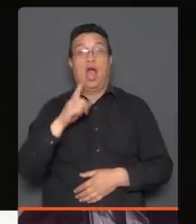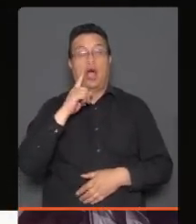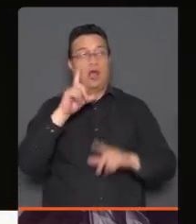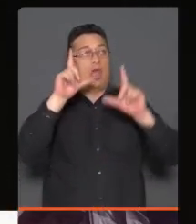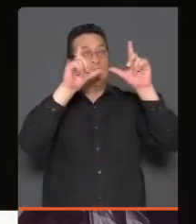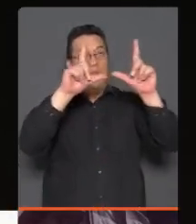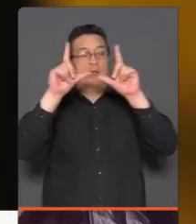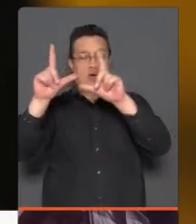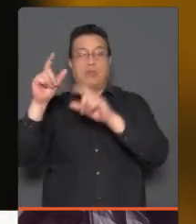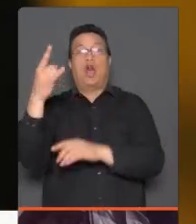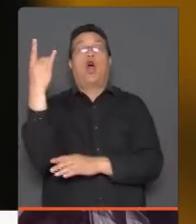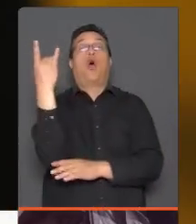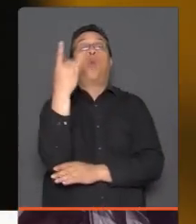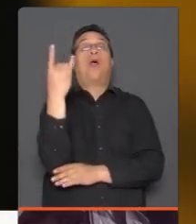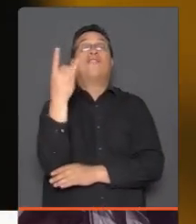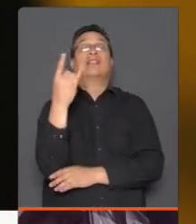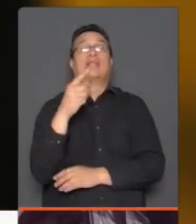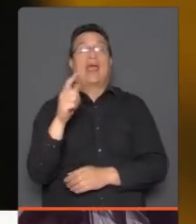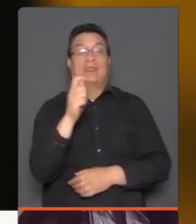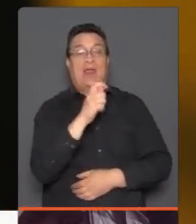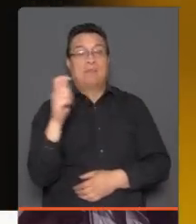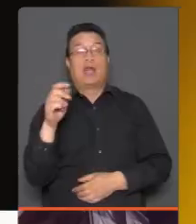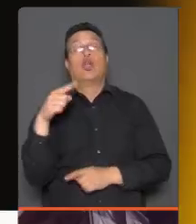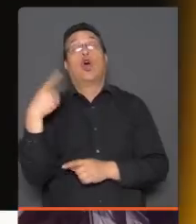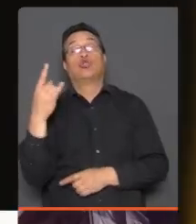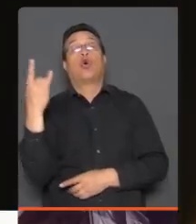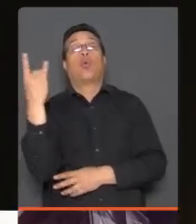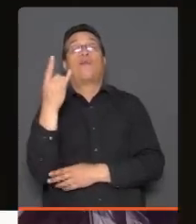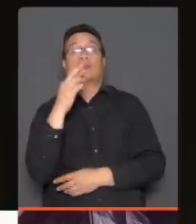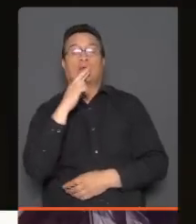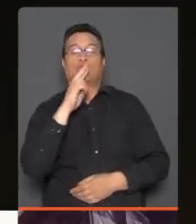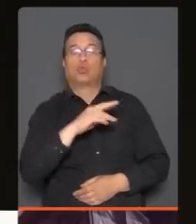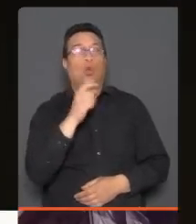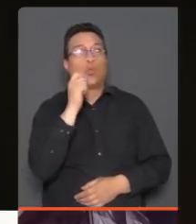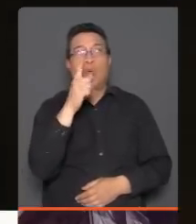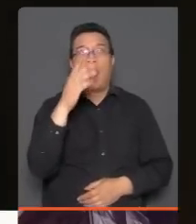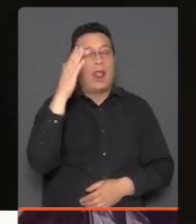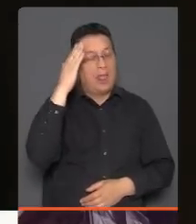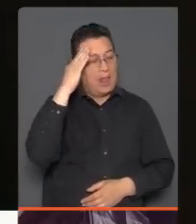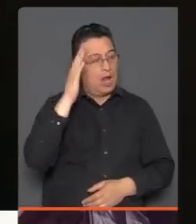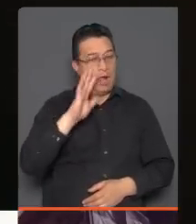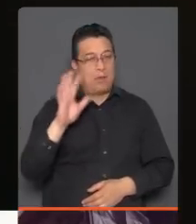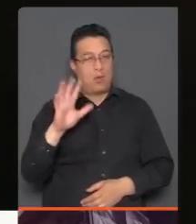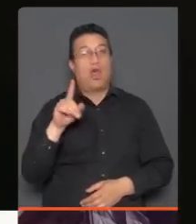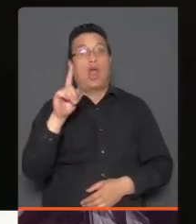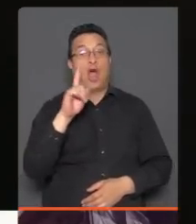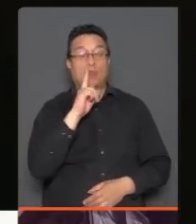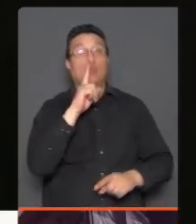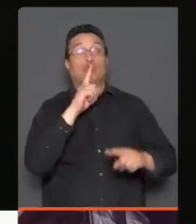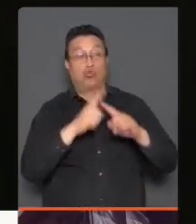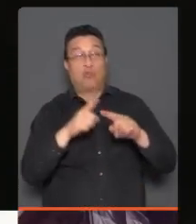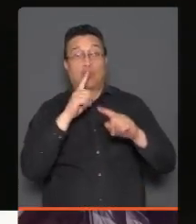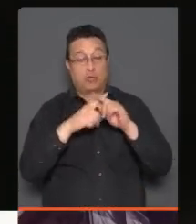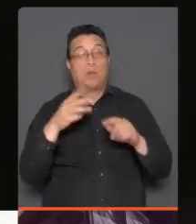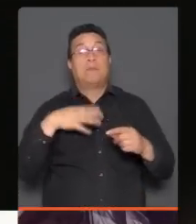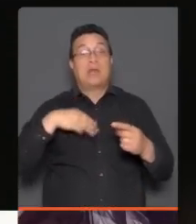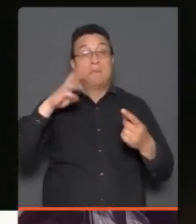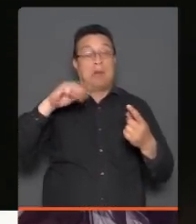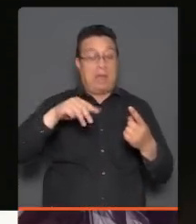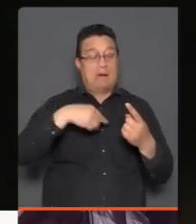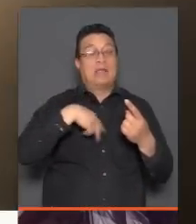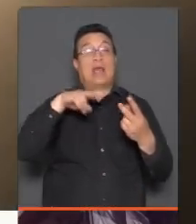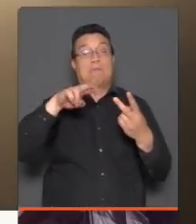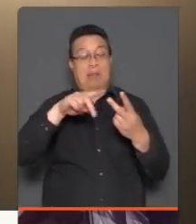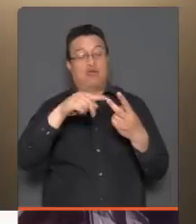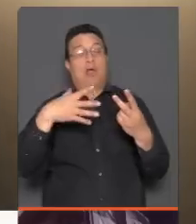la Universidad de Tarapacá y otros de una universidad del sur, no recuerdo cuál. Los que están a nombres de mi madre, mi hermano y el